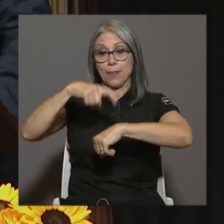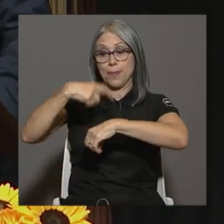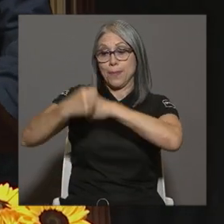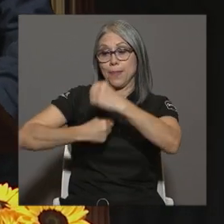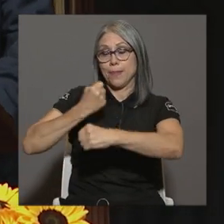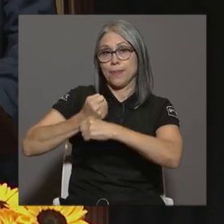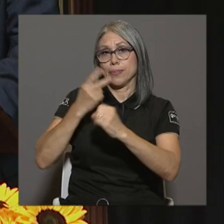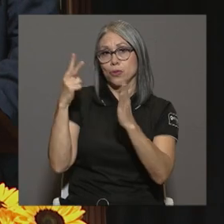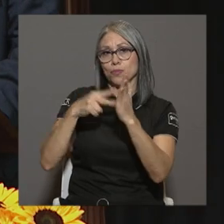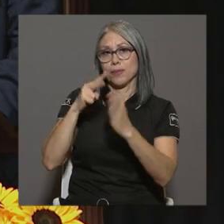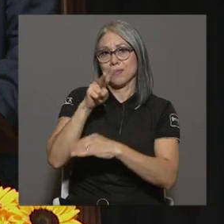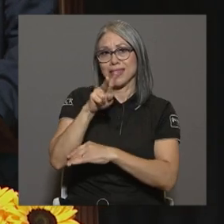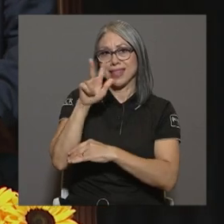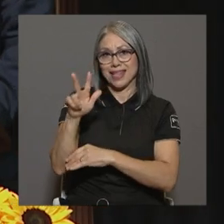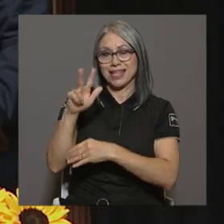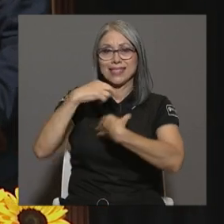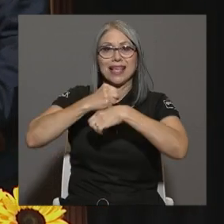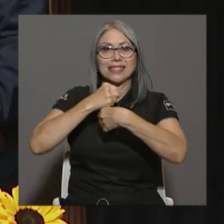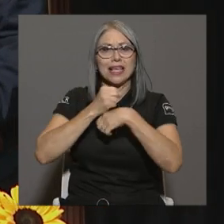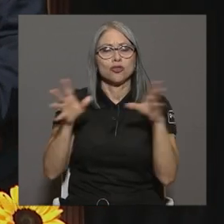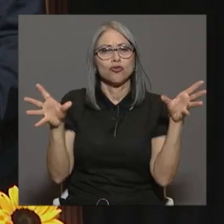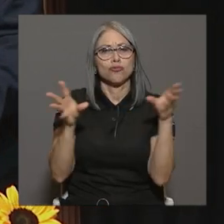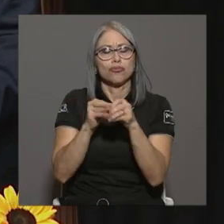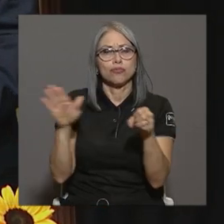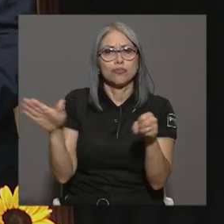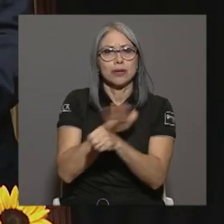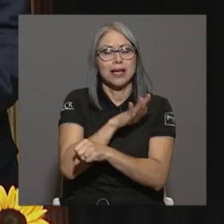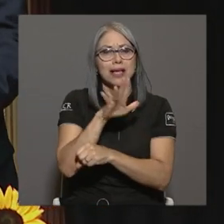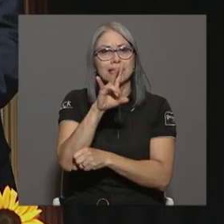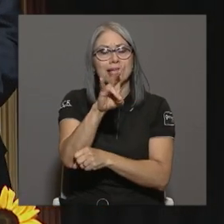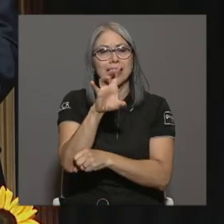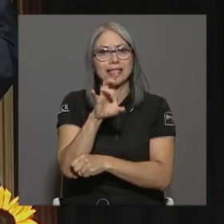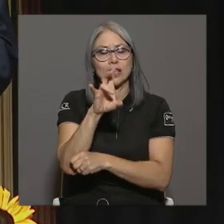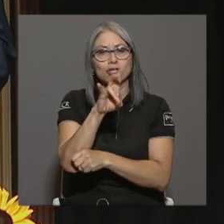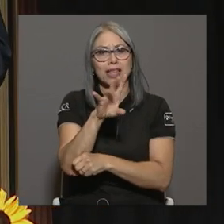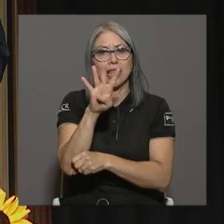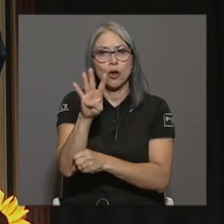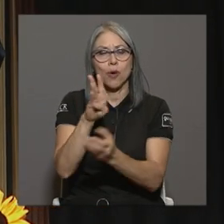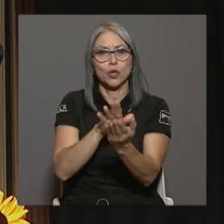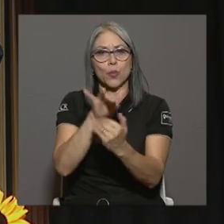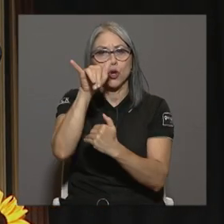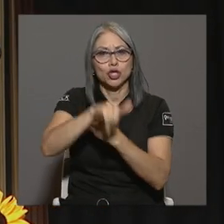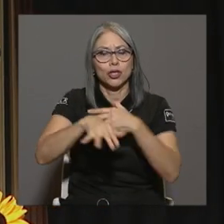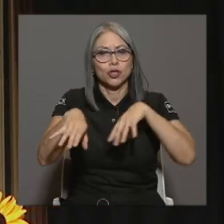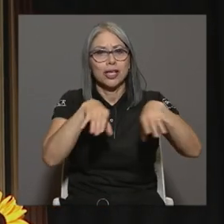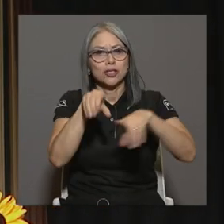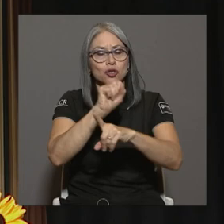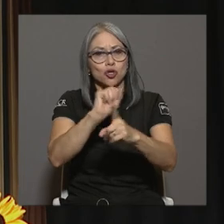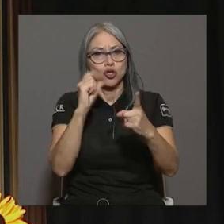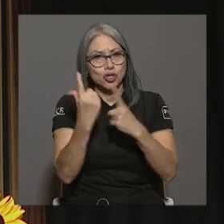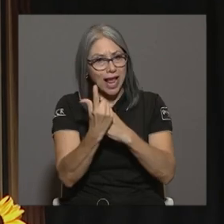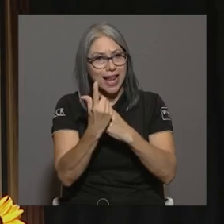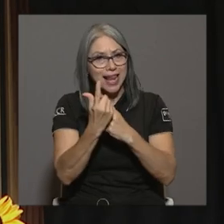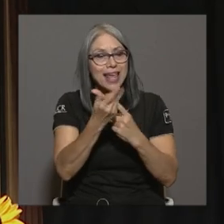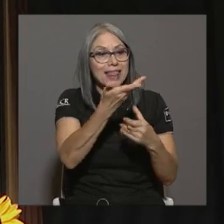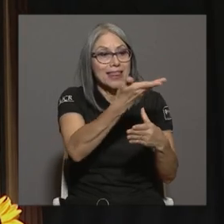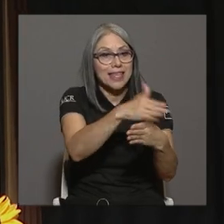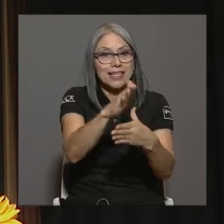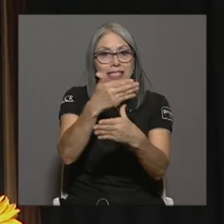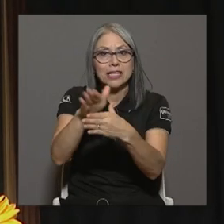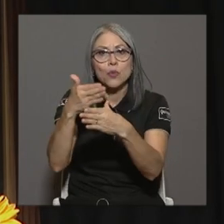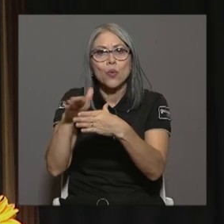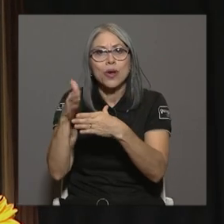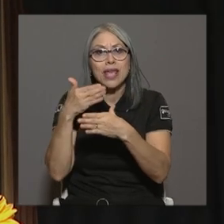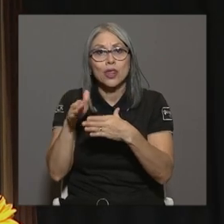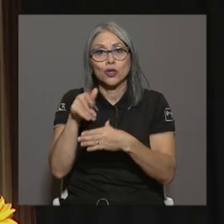2023, se ejecutó un total de 774 proyectos de acción social distribuidos de la